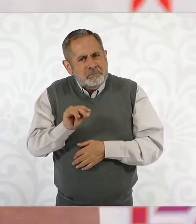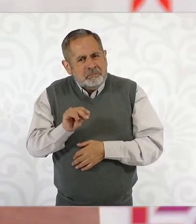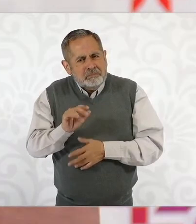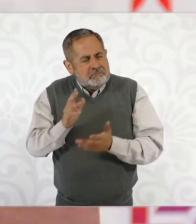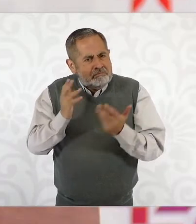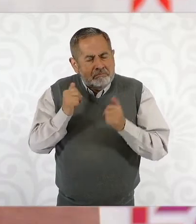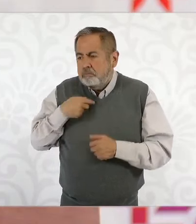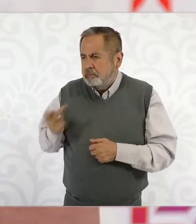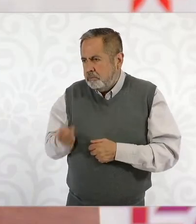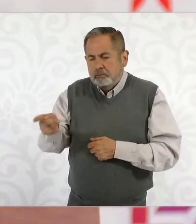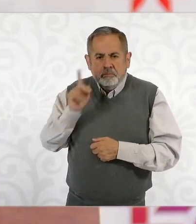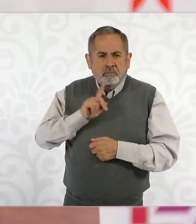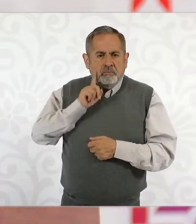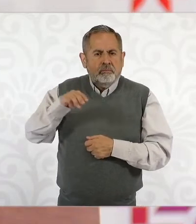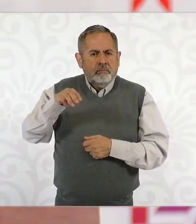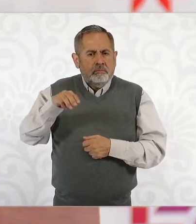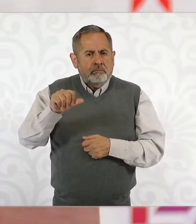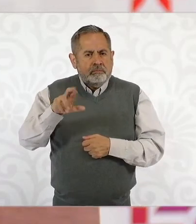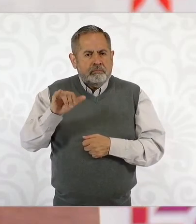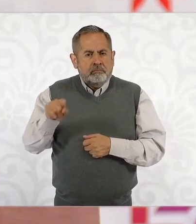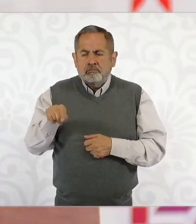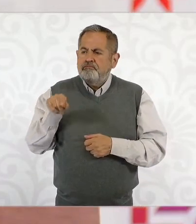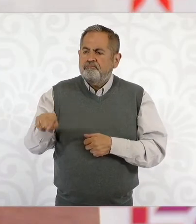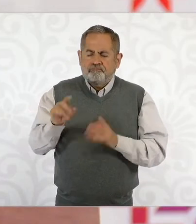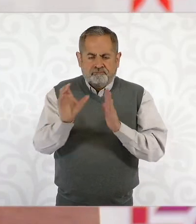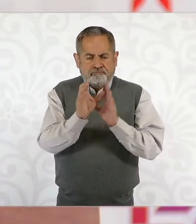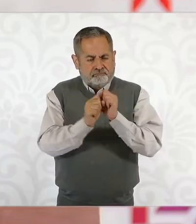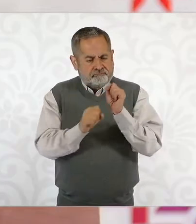María si en la Constitución está